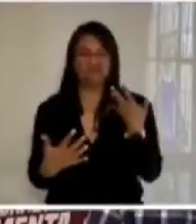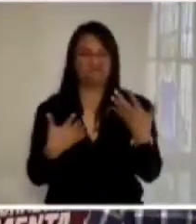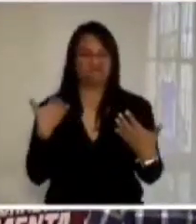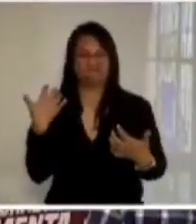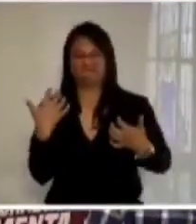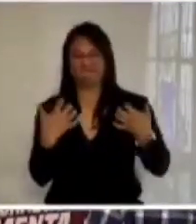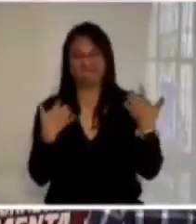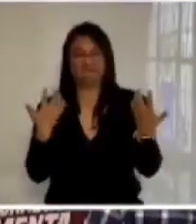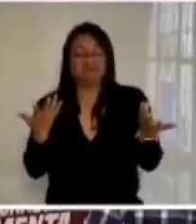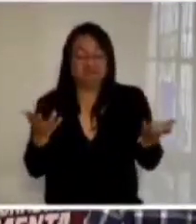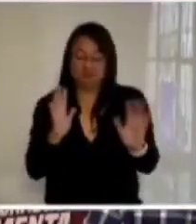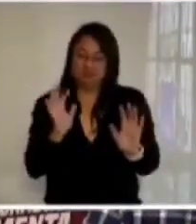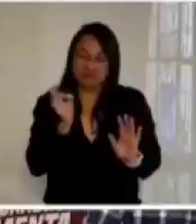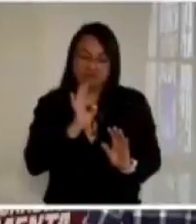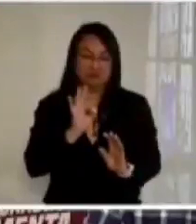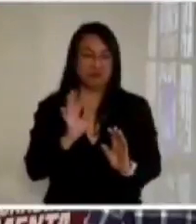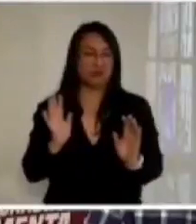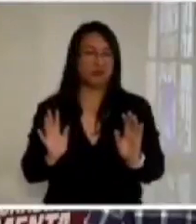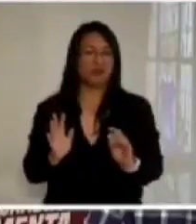busquen